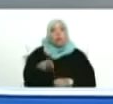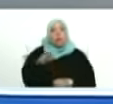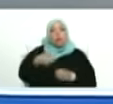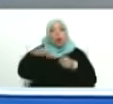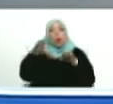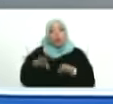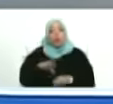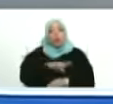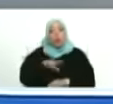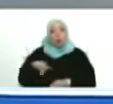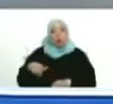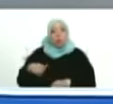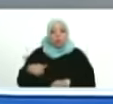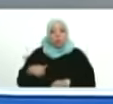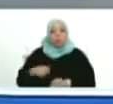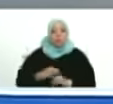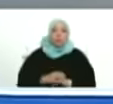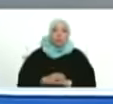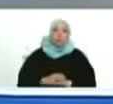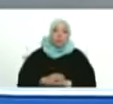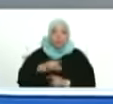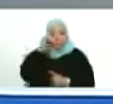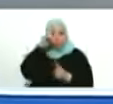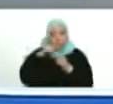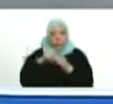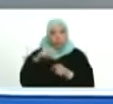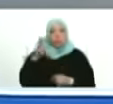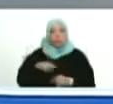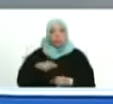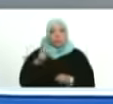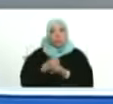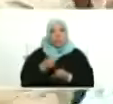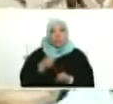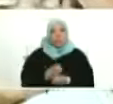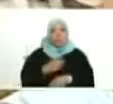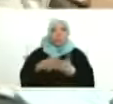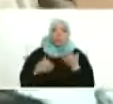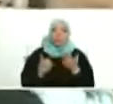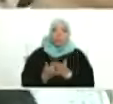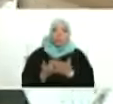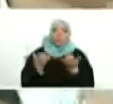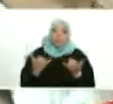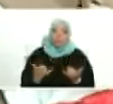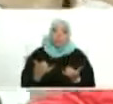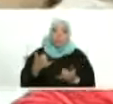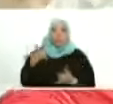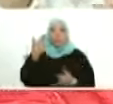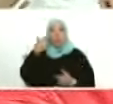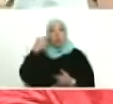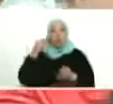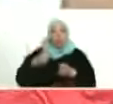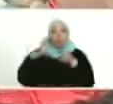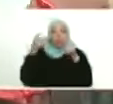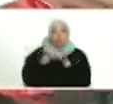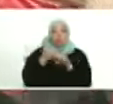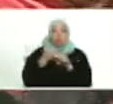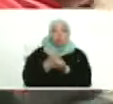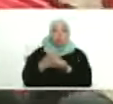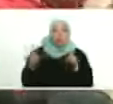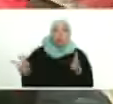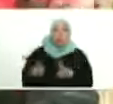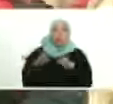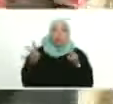a los nuestros y lo trajimos. Dijimos que lo íbamos a traer y lo trajimos. Así que estamos en tiempo de milagros, en tiempos de